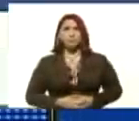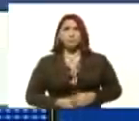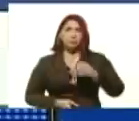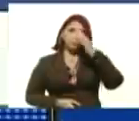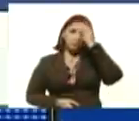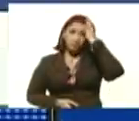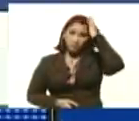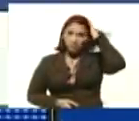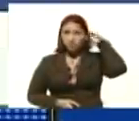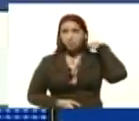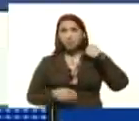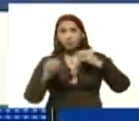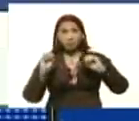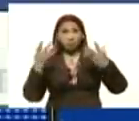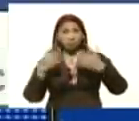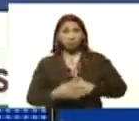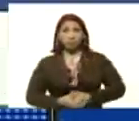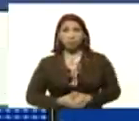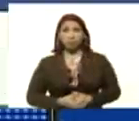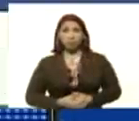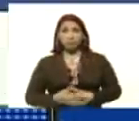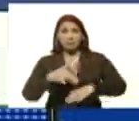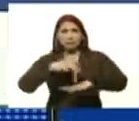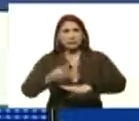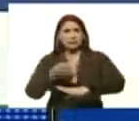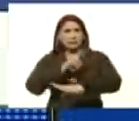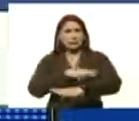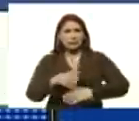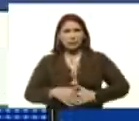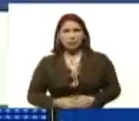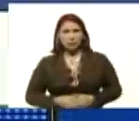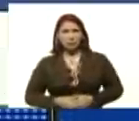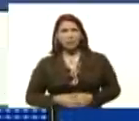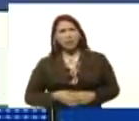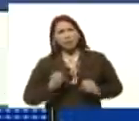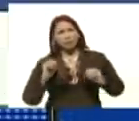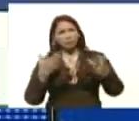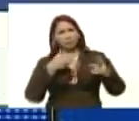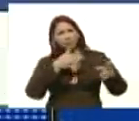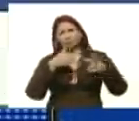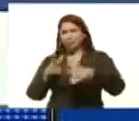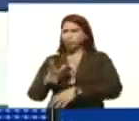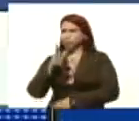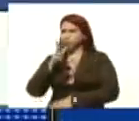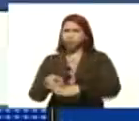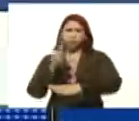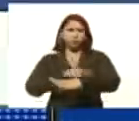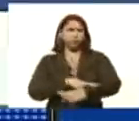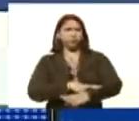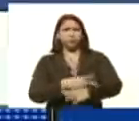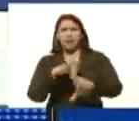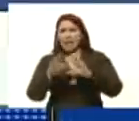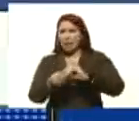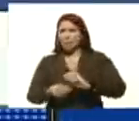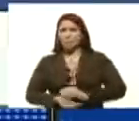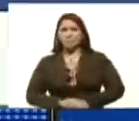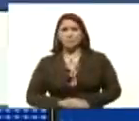Y lo lograron. La extrema derecha logró tirotear gravemente los CLAP.